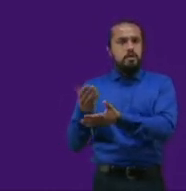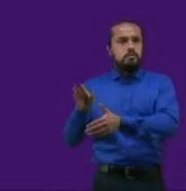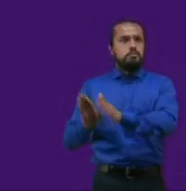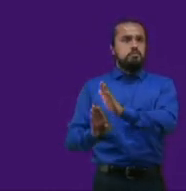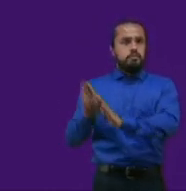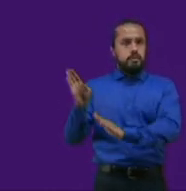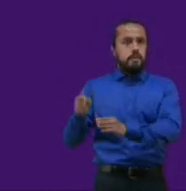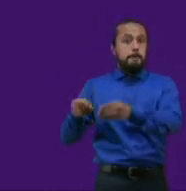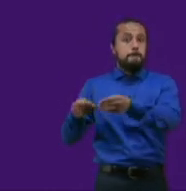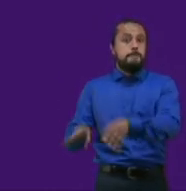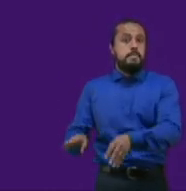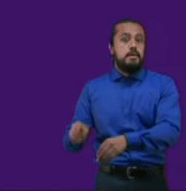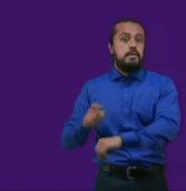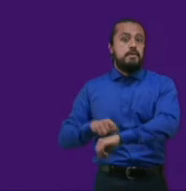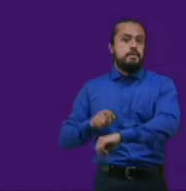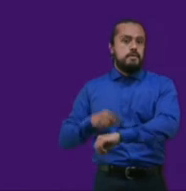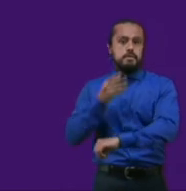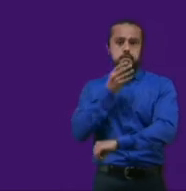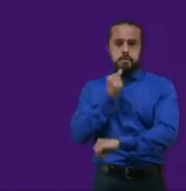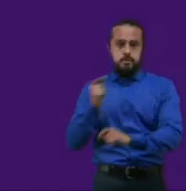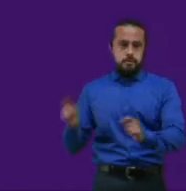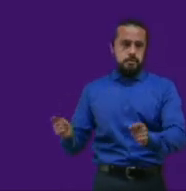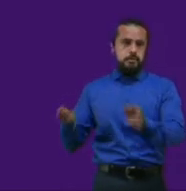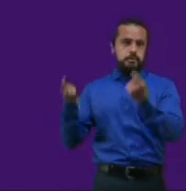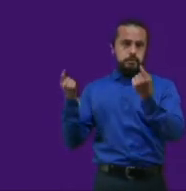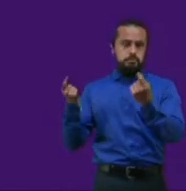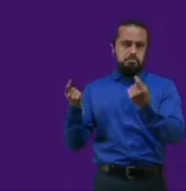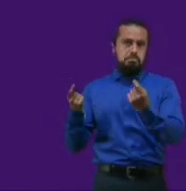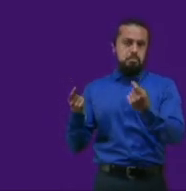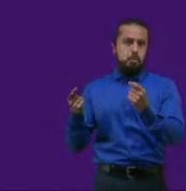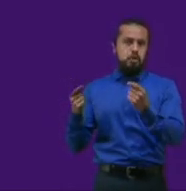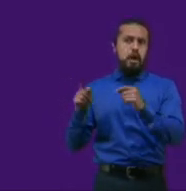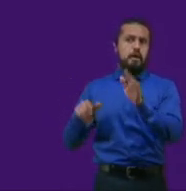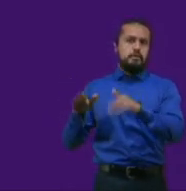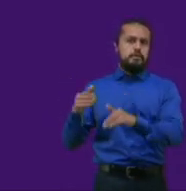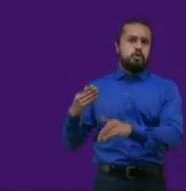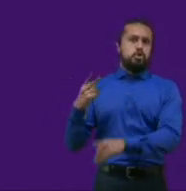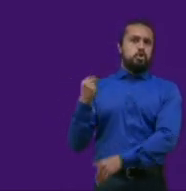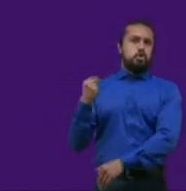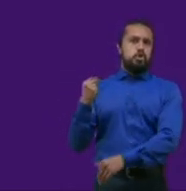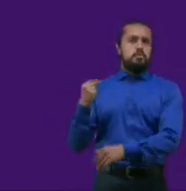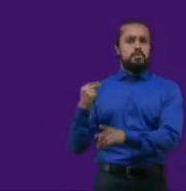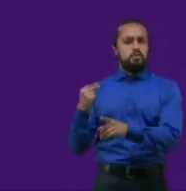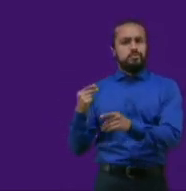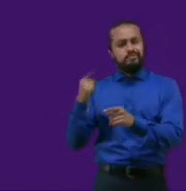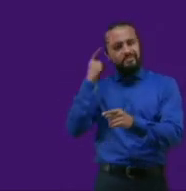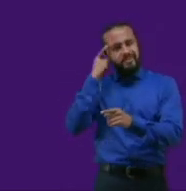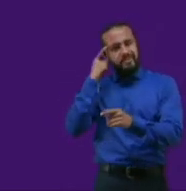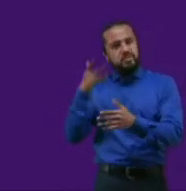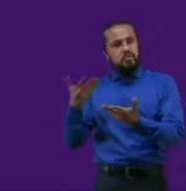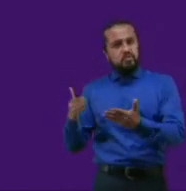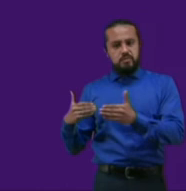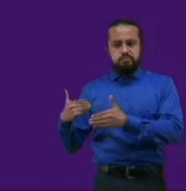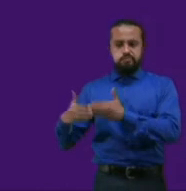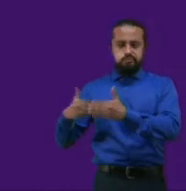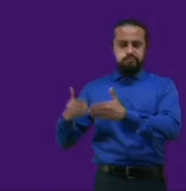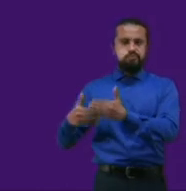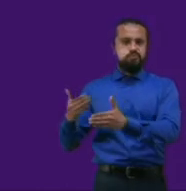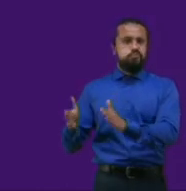tiempo? Y pues está bien que le digan a uno que no, pero pues tratar de maximizar la probabilidad de que haya un